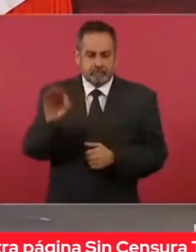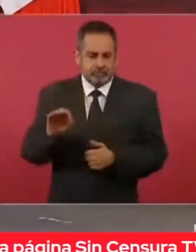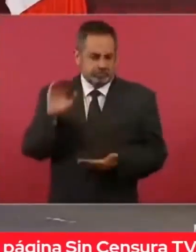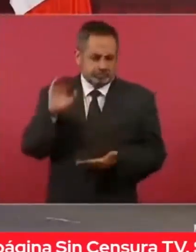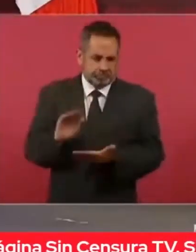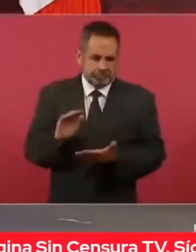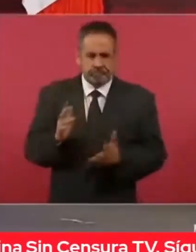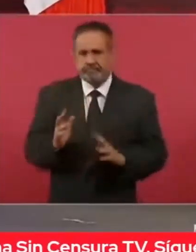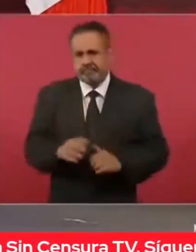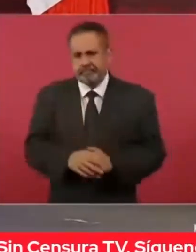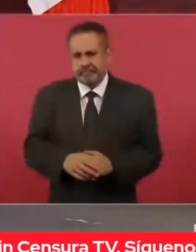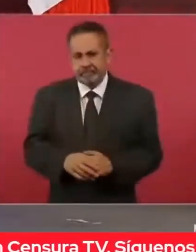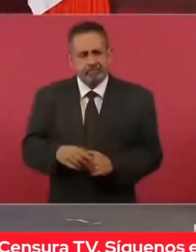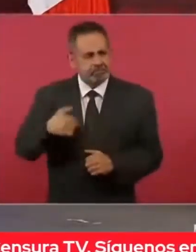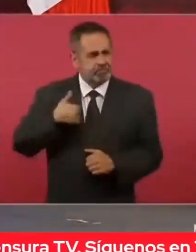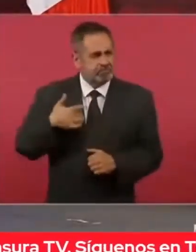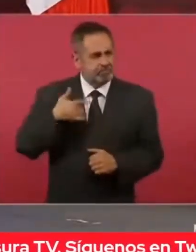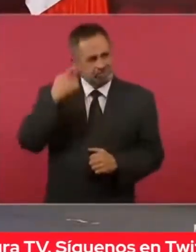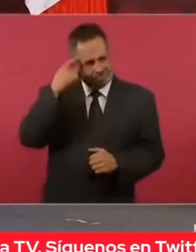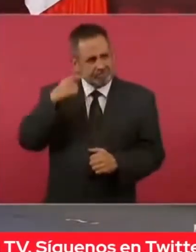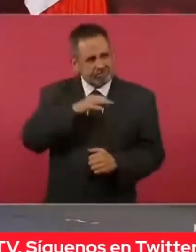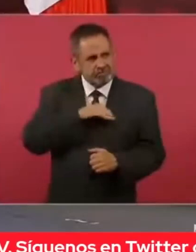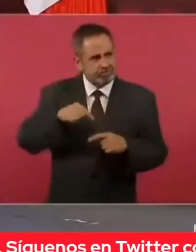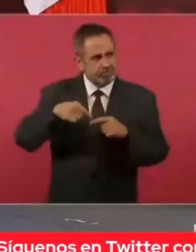y espero más